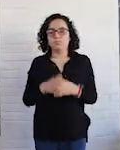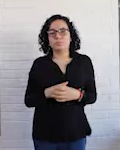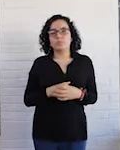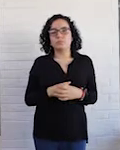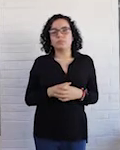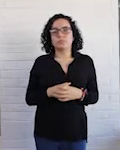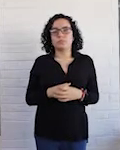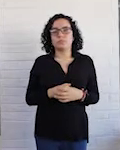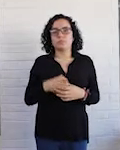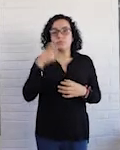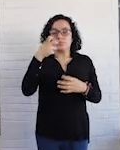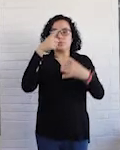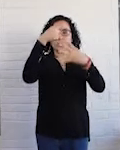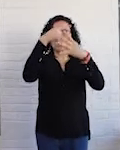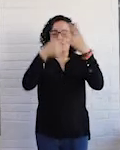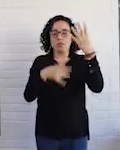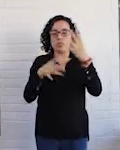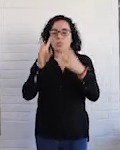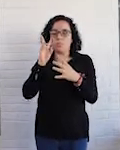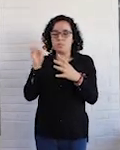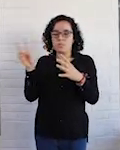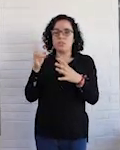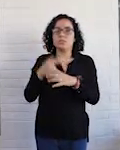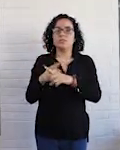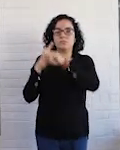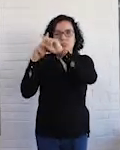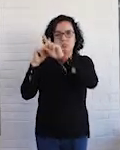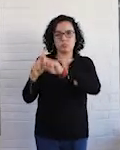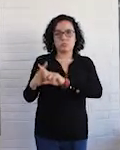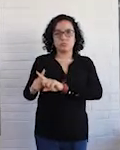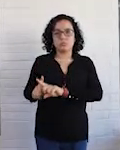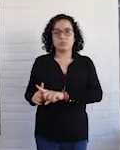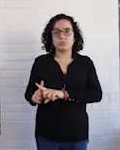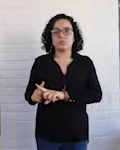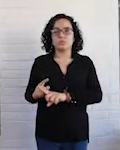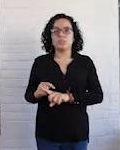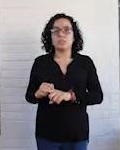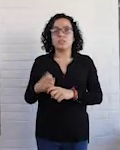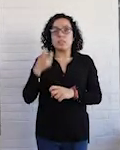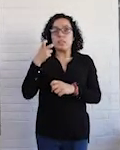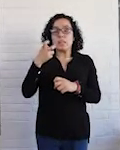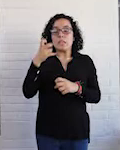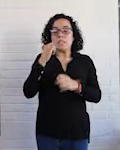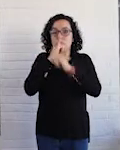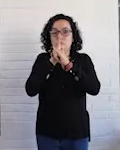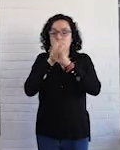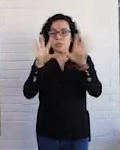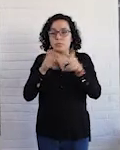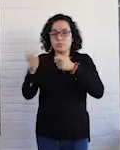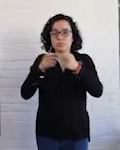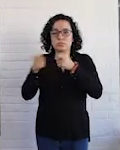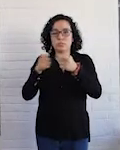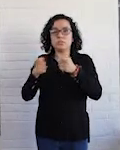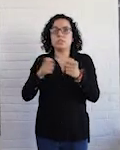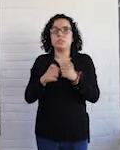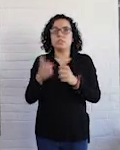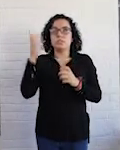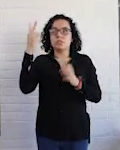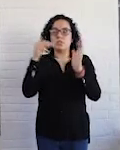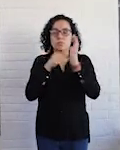Estas son las marcas, lo que ustedes ven ahí, son las marcas que se habían para manejar esta información en el